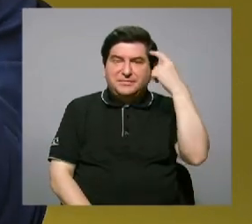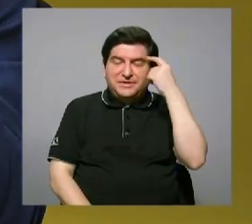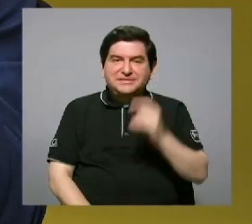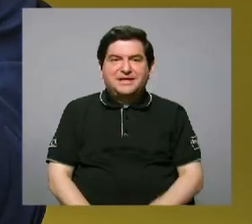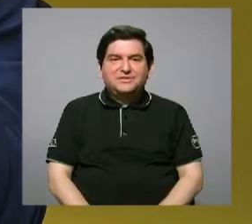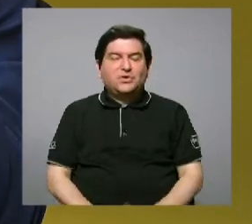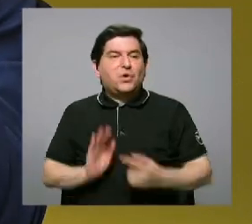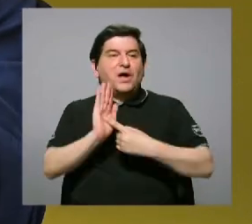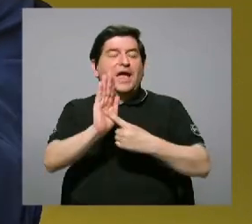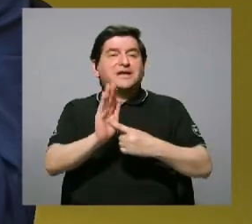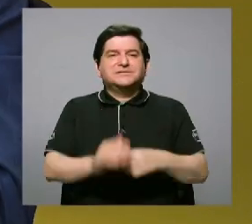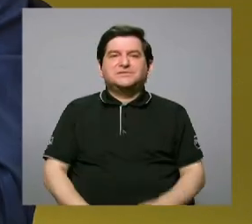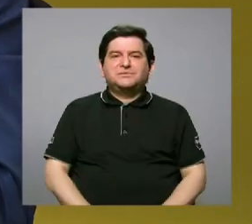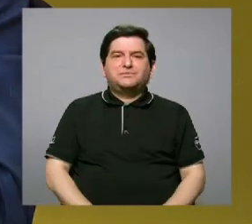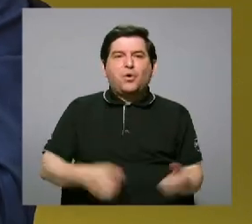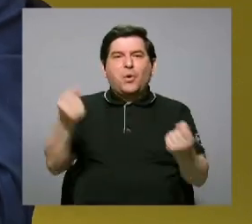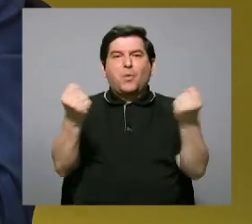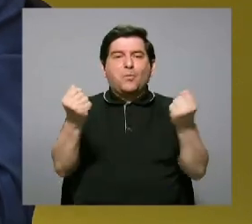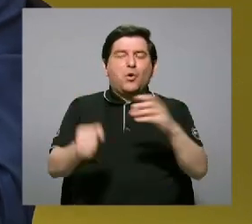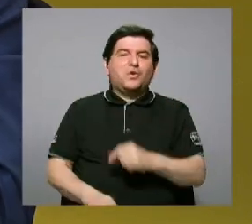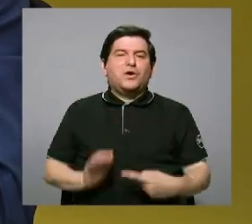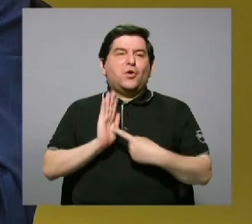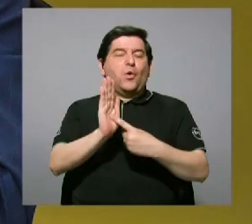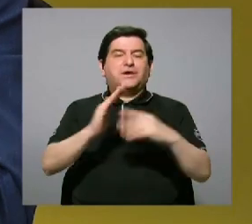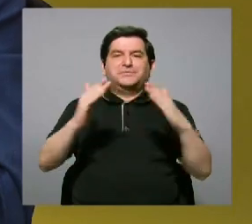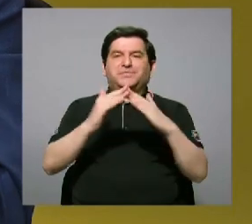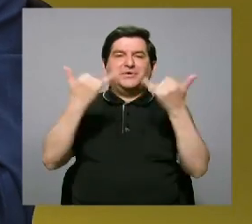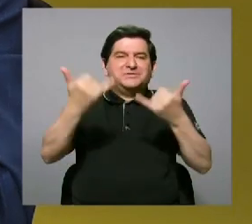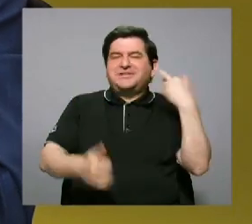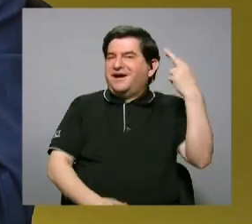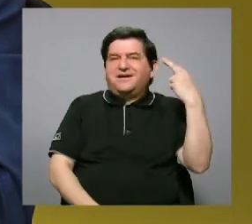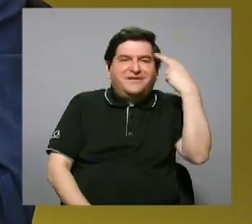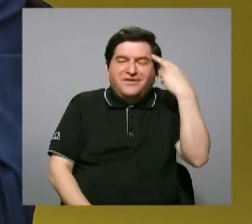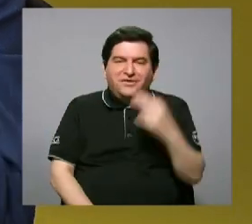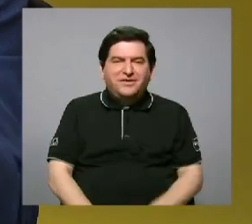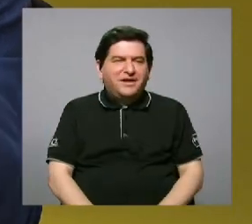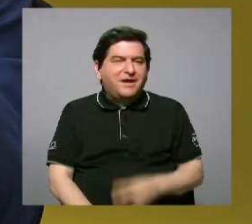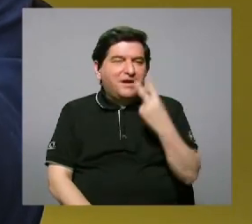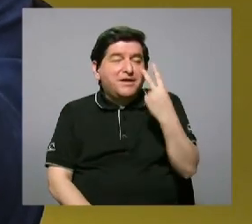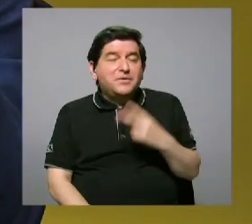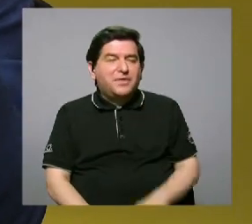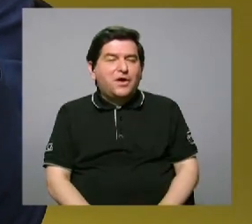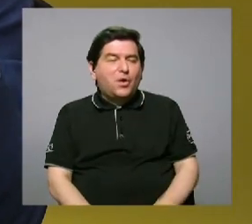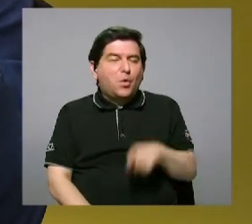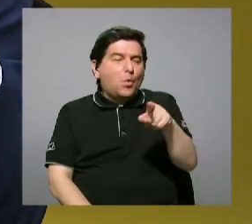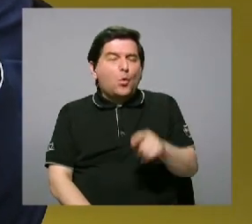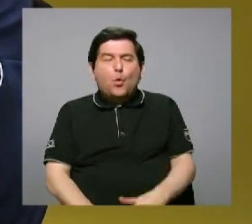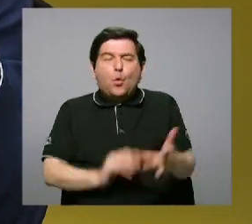móvil, ¿verdad? Una expo casa. Dejamos de ser racionales, ¿verdad? Y cuando vemos esas bellezas de tecnología